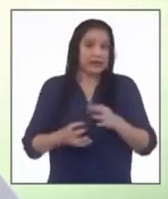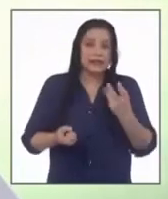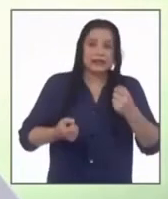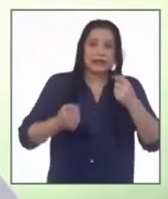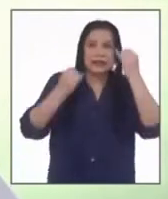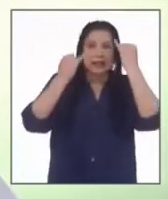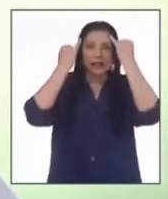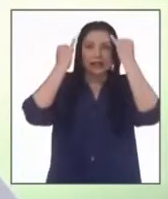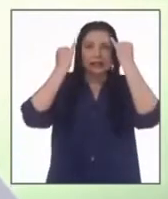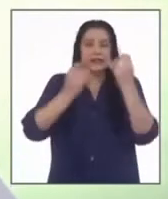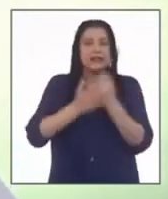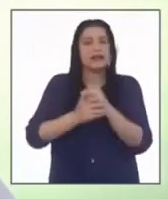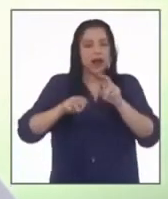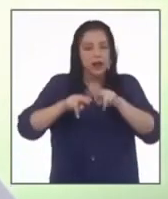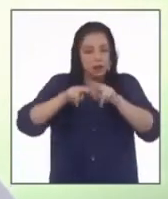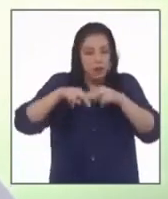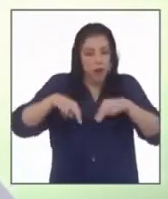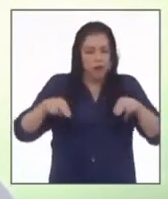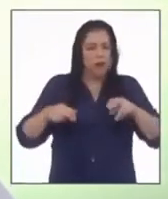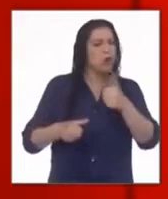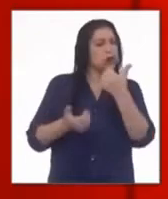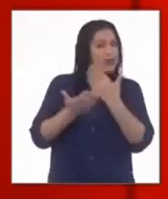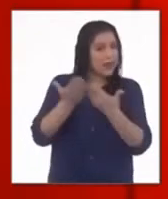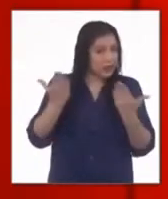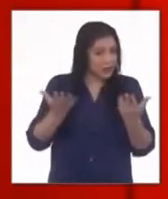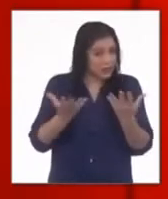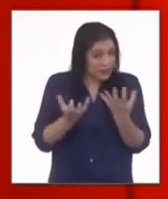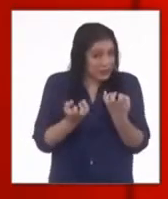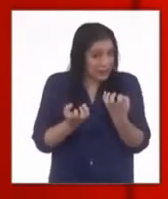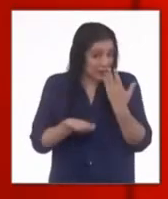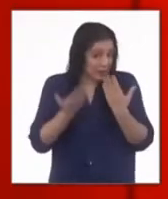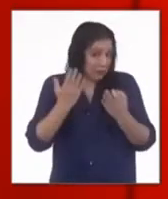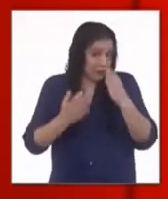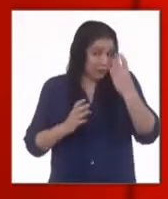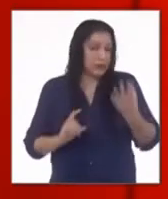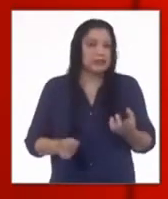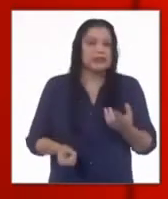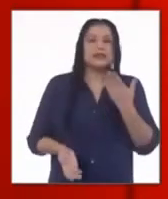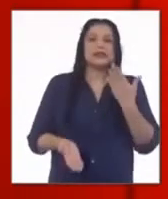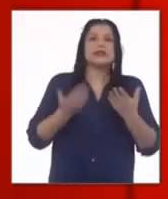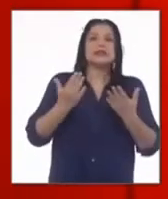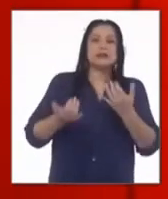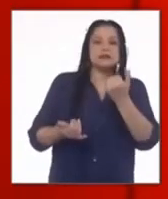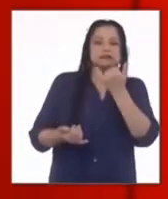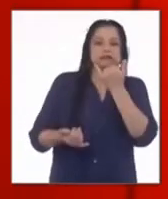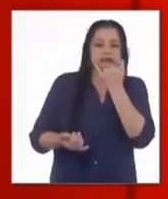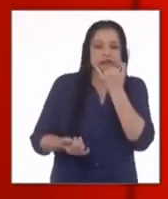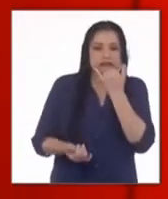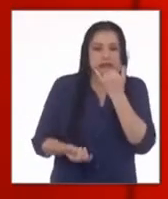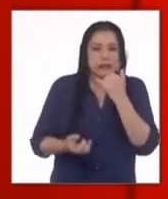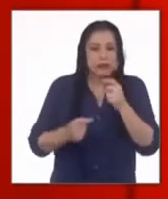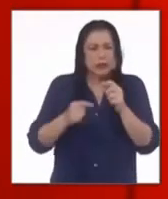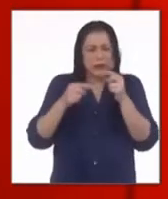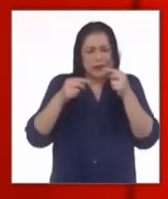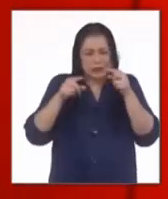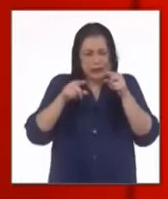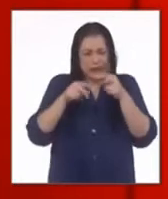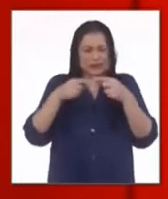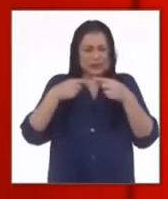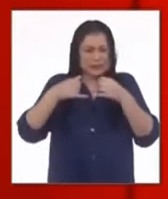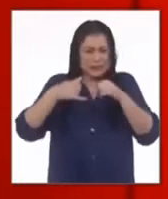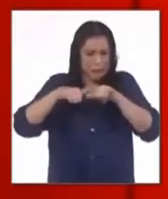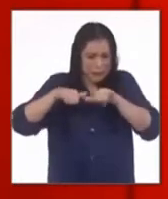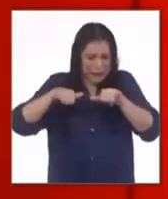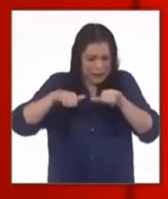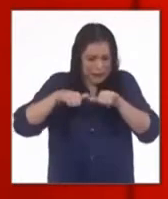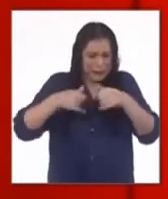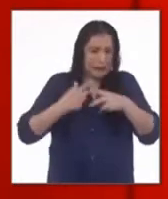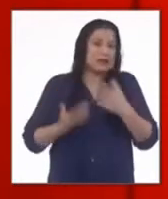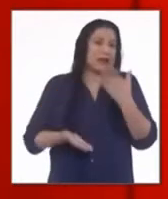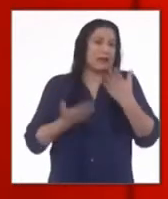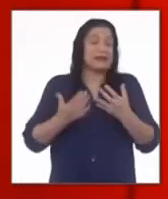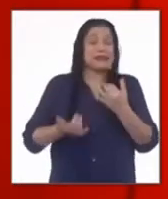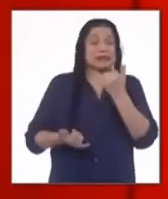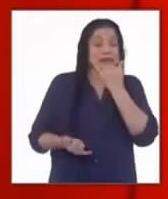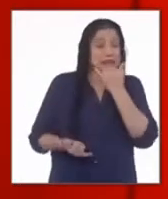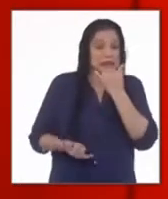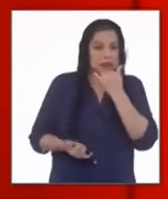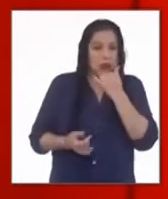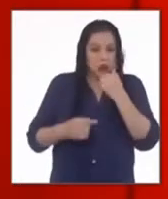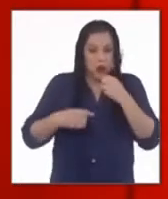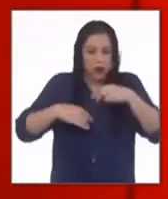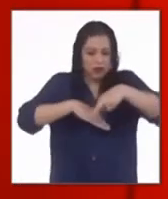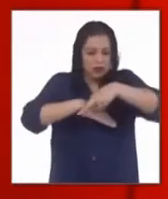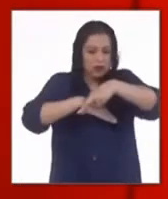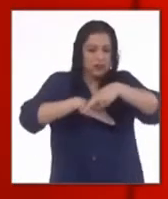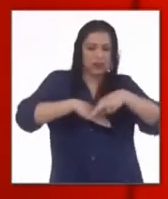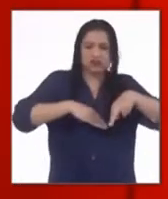diseñar muebles u otras cosas? Imagínate si fallas por unos centímetros o milímetros al medir o algún trazo no te